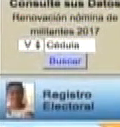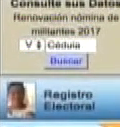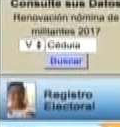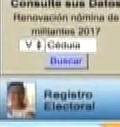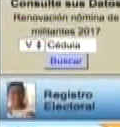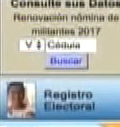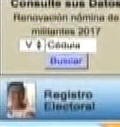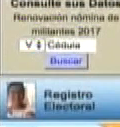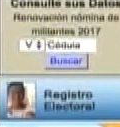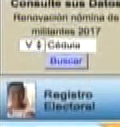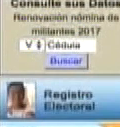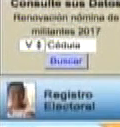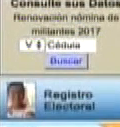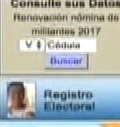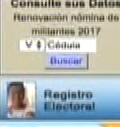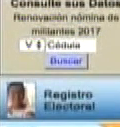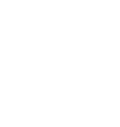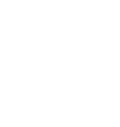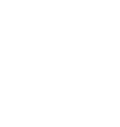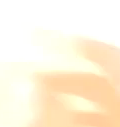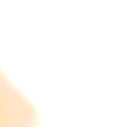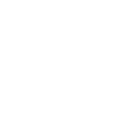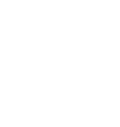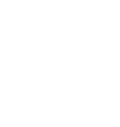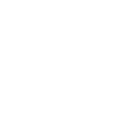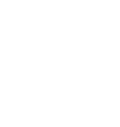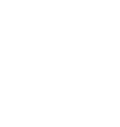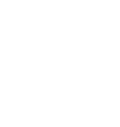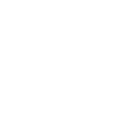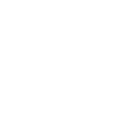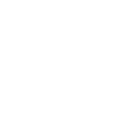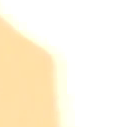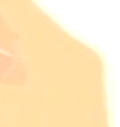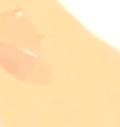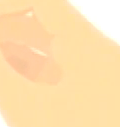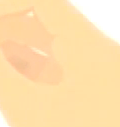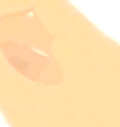ha dispuesto para la consulta de datos la página web